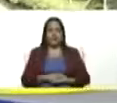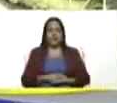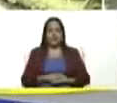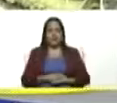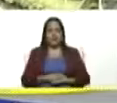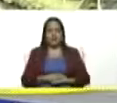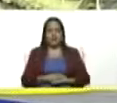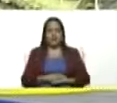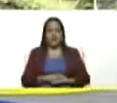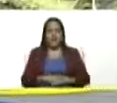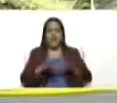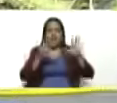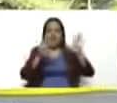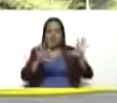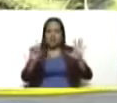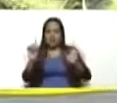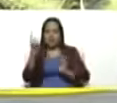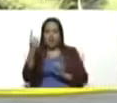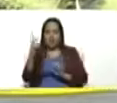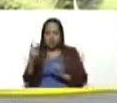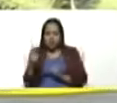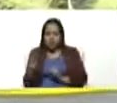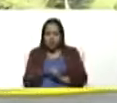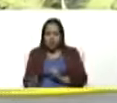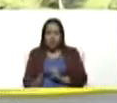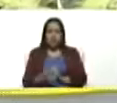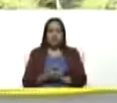De los 10 primeros clasificados,